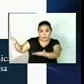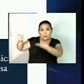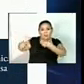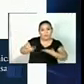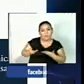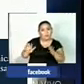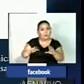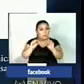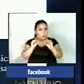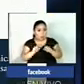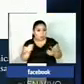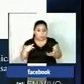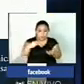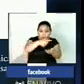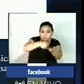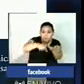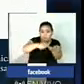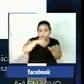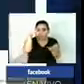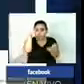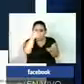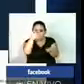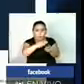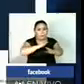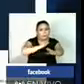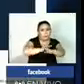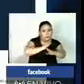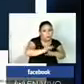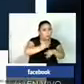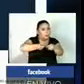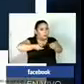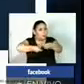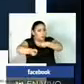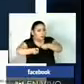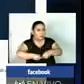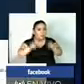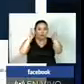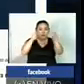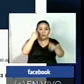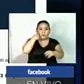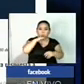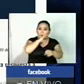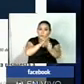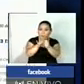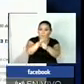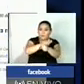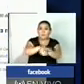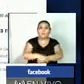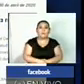acompañado de capacitación y apoyo para la prevención, control y manejo de casos de infecciones.